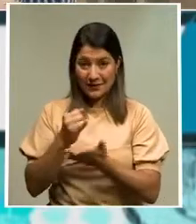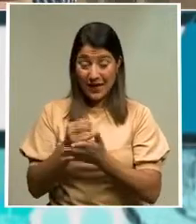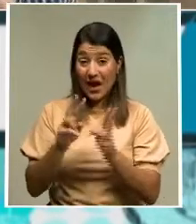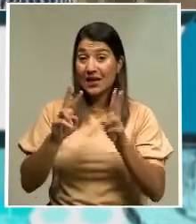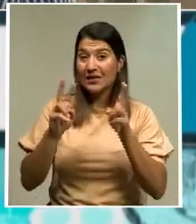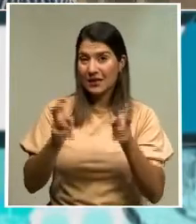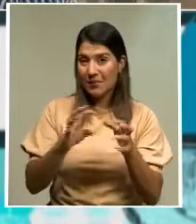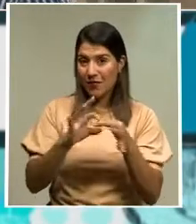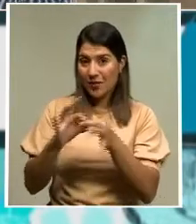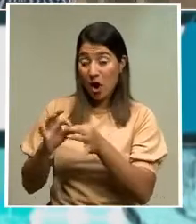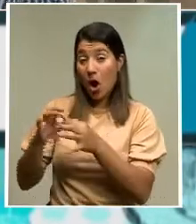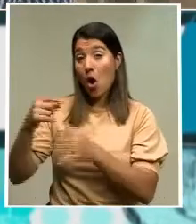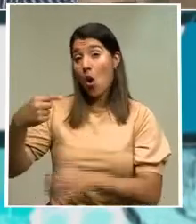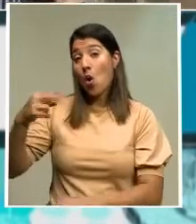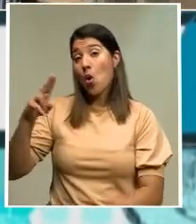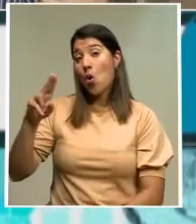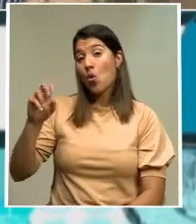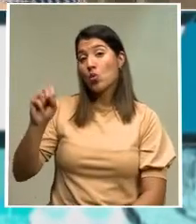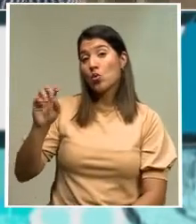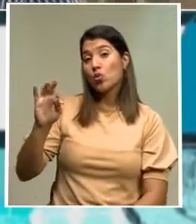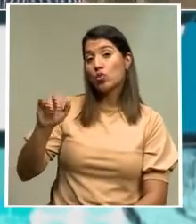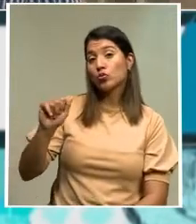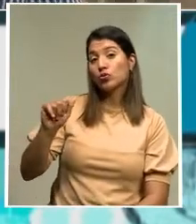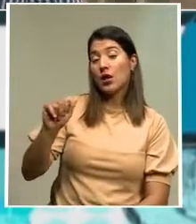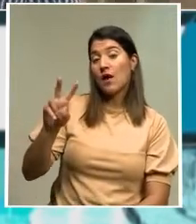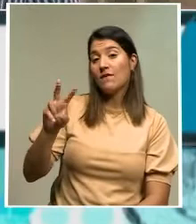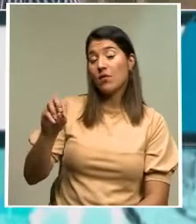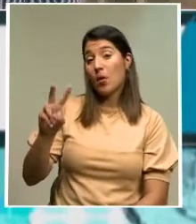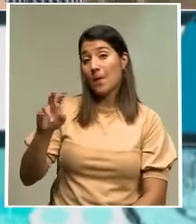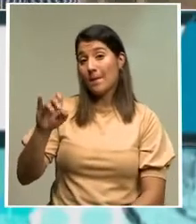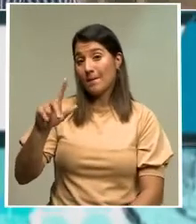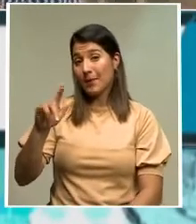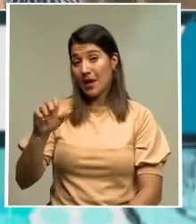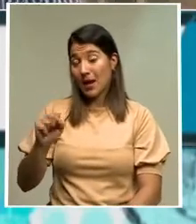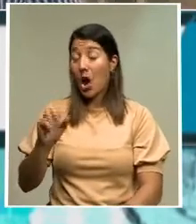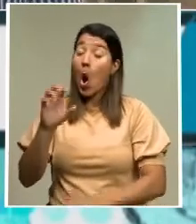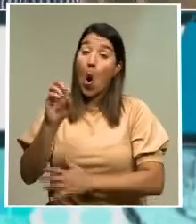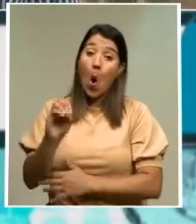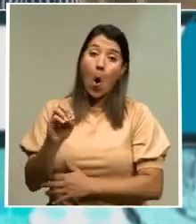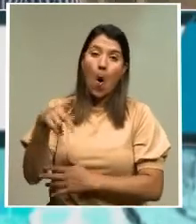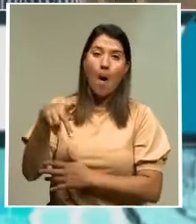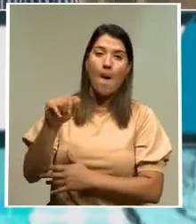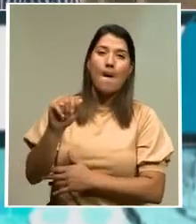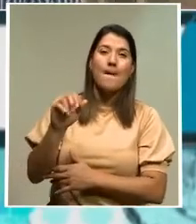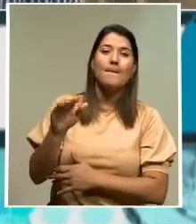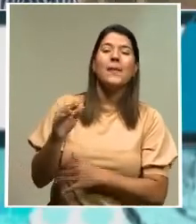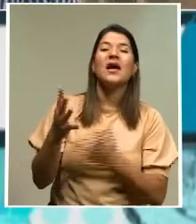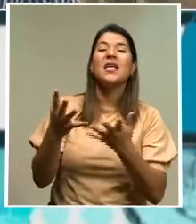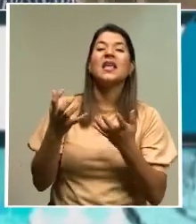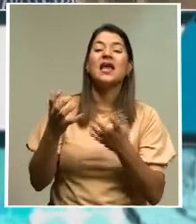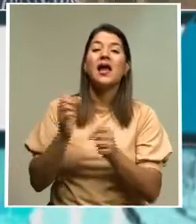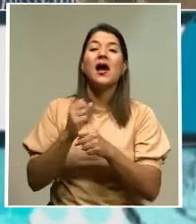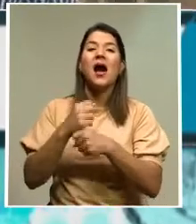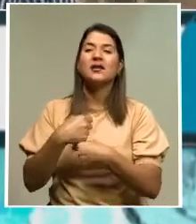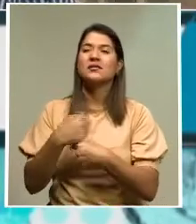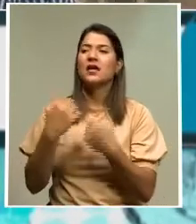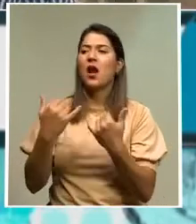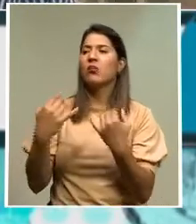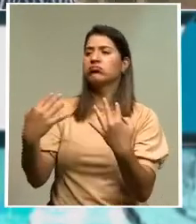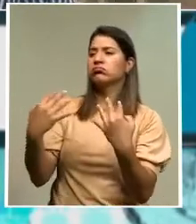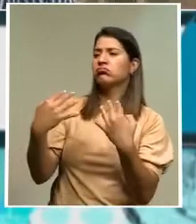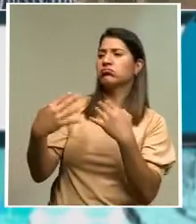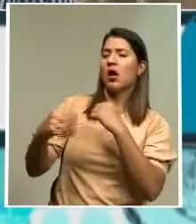Gustavo Viales o si el Partido de Acción Ciudadana, recriminaban los liberacionistas, era para buscar hacer campaña en este